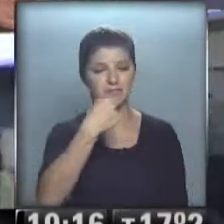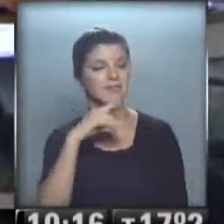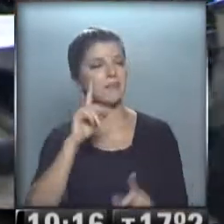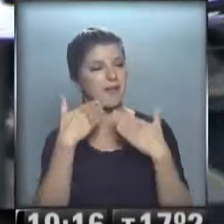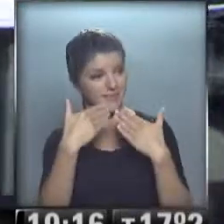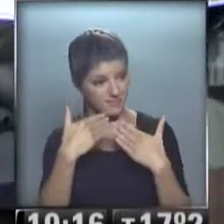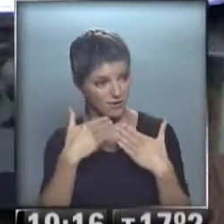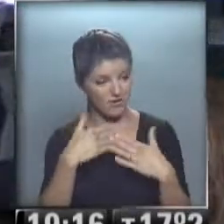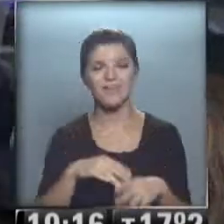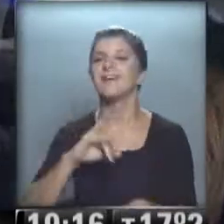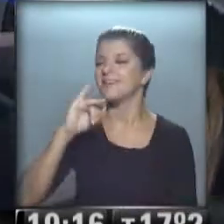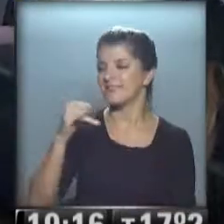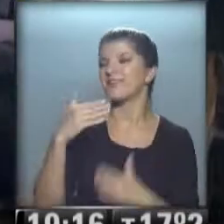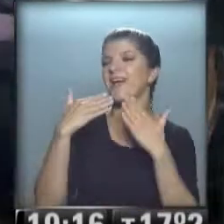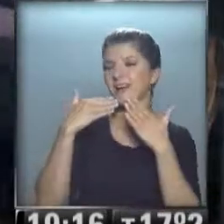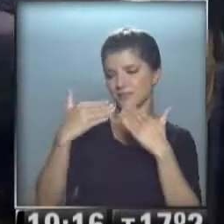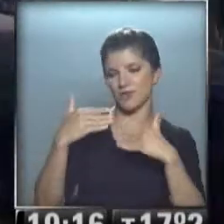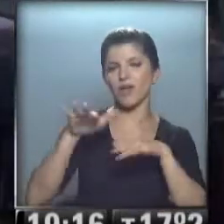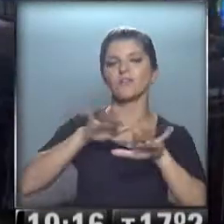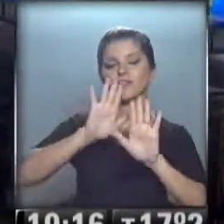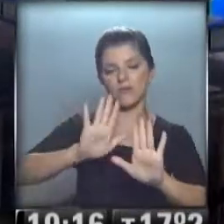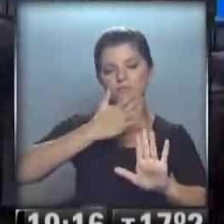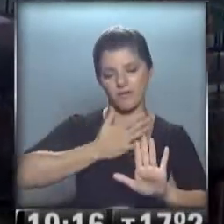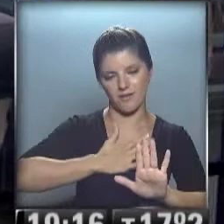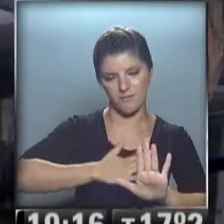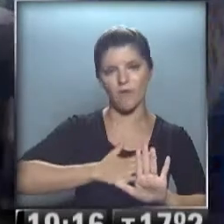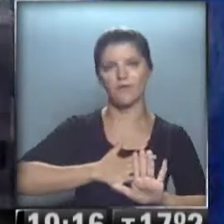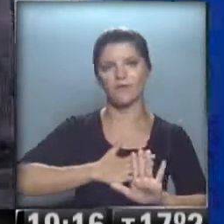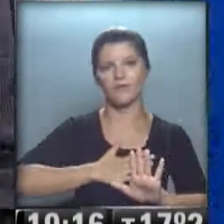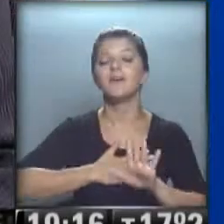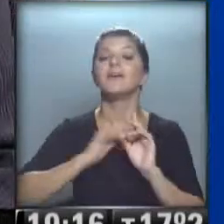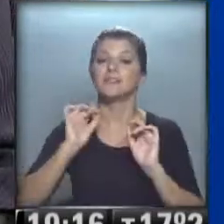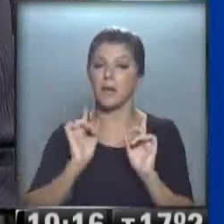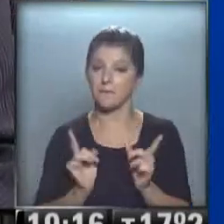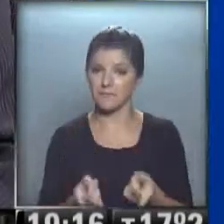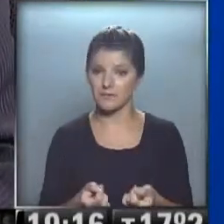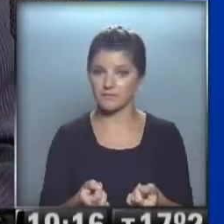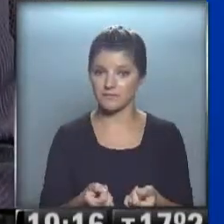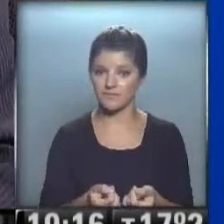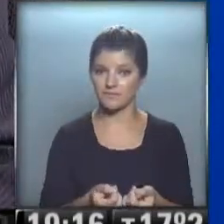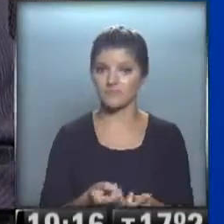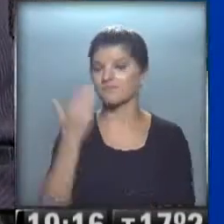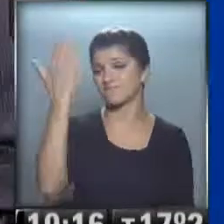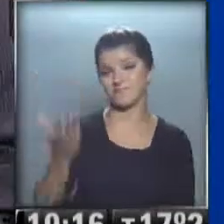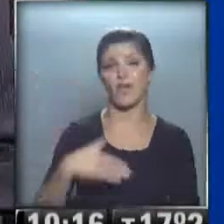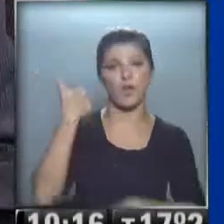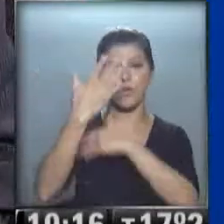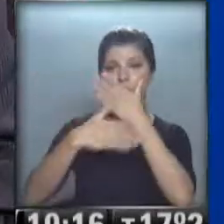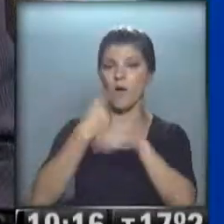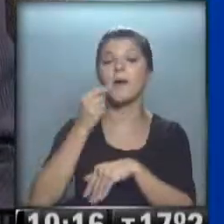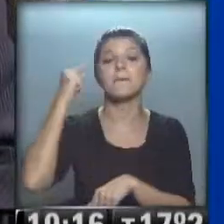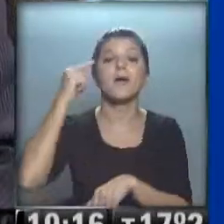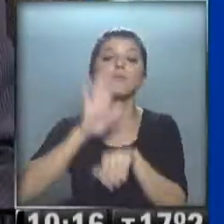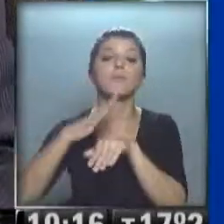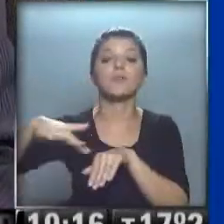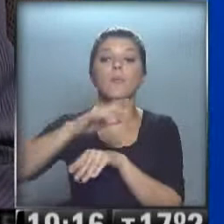Pablo. Agradeció y bajó el tono de la polémica, bajó los decibeles. Inclusive es el jugador considerado del pueblo,